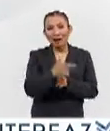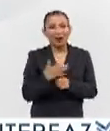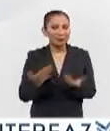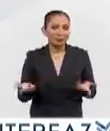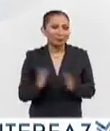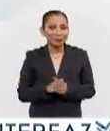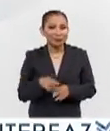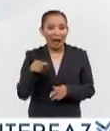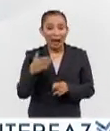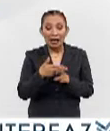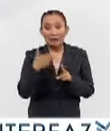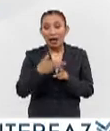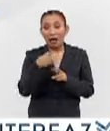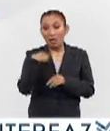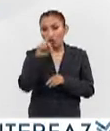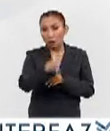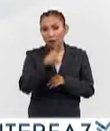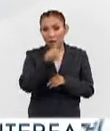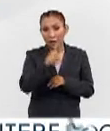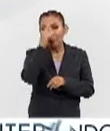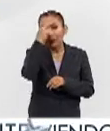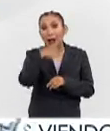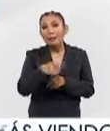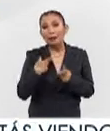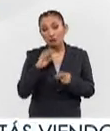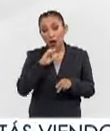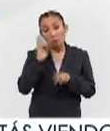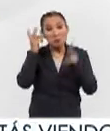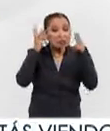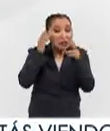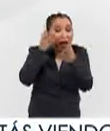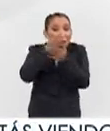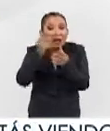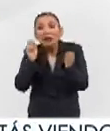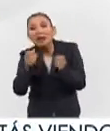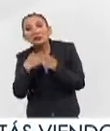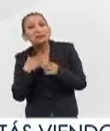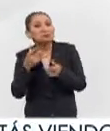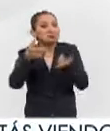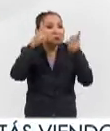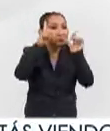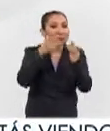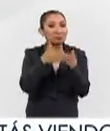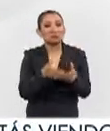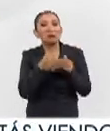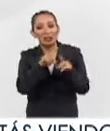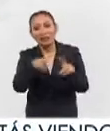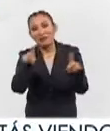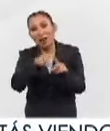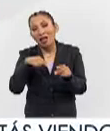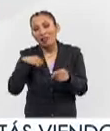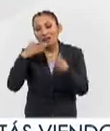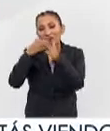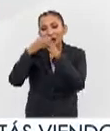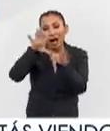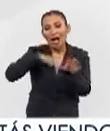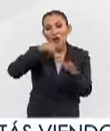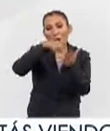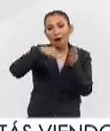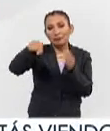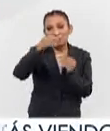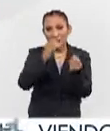Estará hasta el próximo domingo, ahí para que la gente pueda ir y acercarse a la Armada de México desde las diferentes embarcaciones que están ahí.